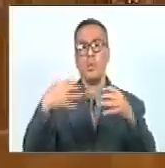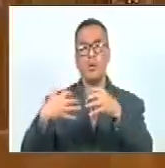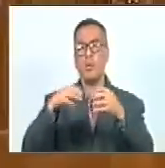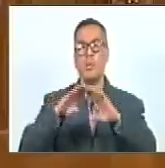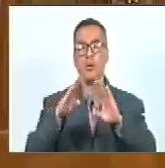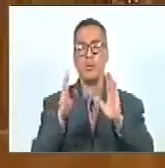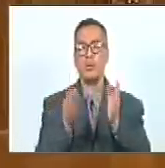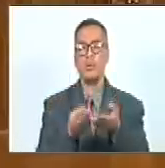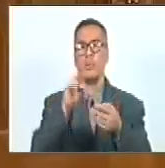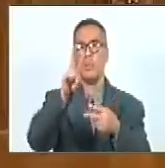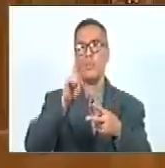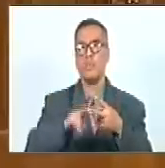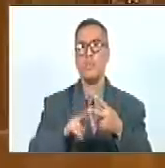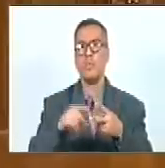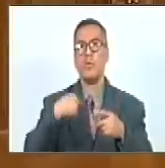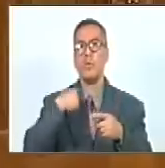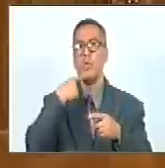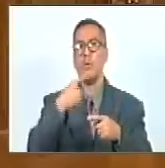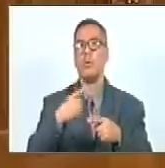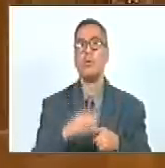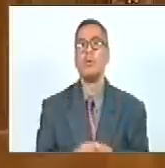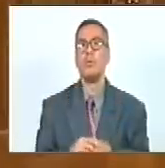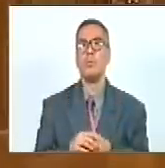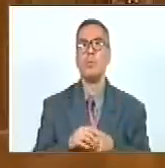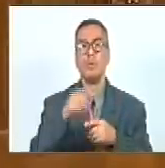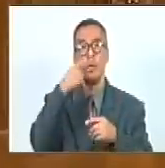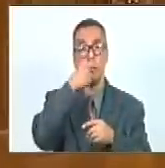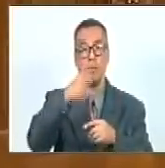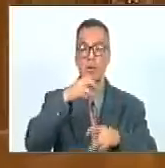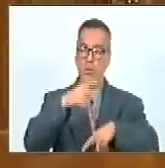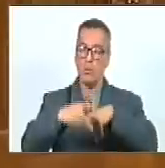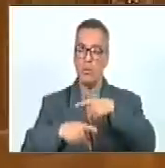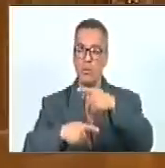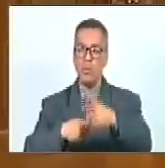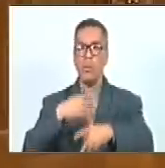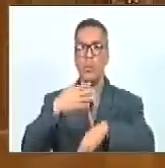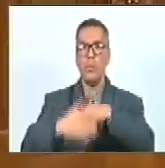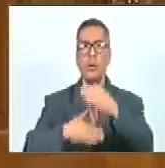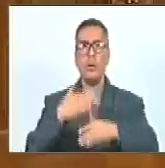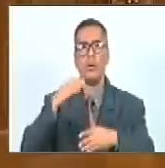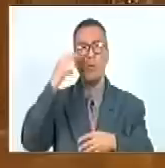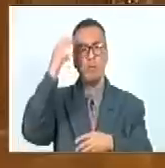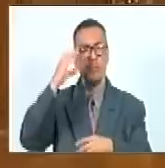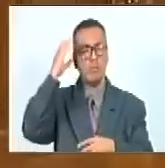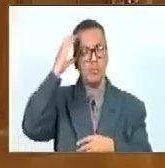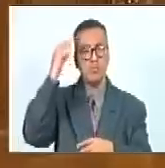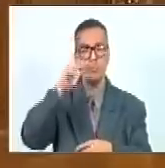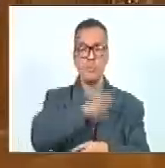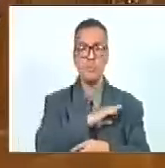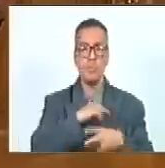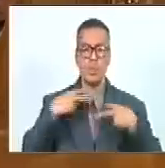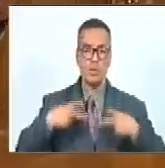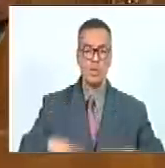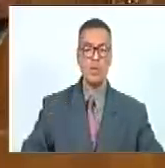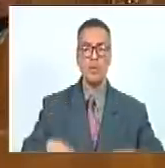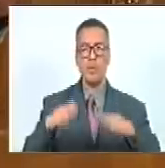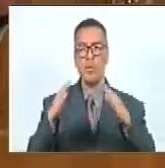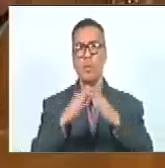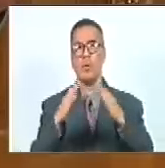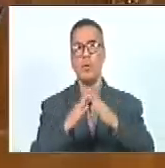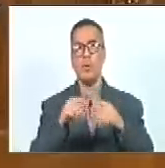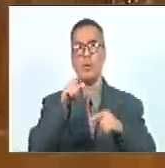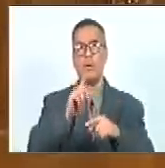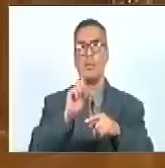Mundial. Mientras en mi pueblo se desarrollaba poco a poco mi conciencia en la vida hogareña, en